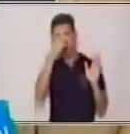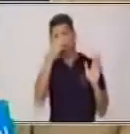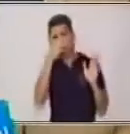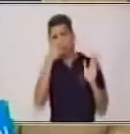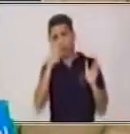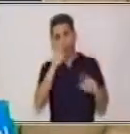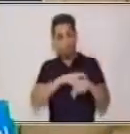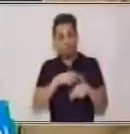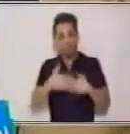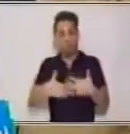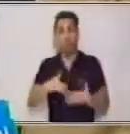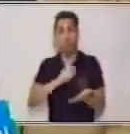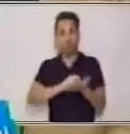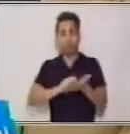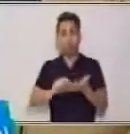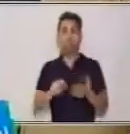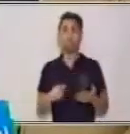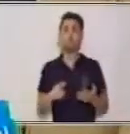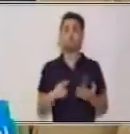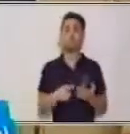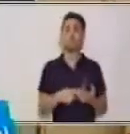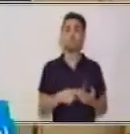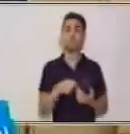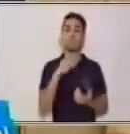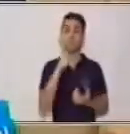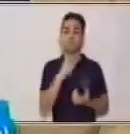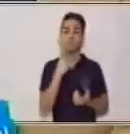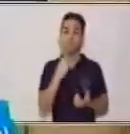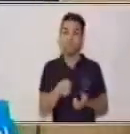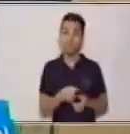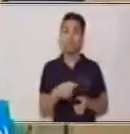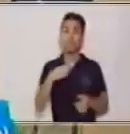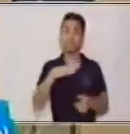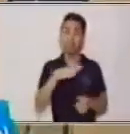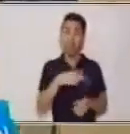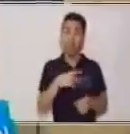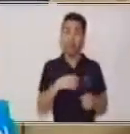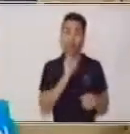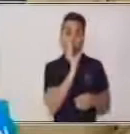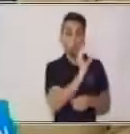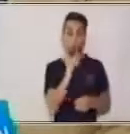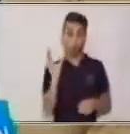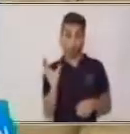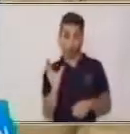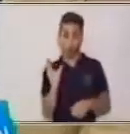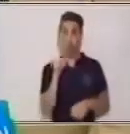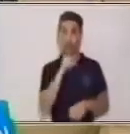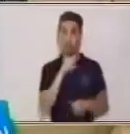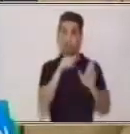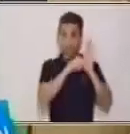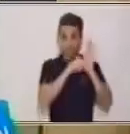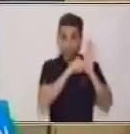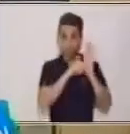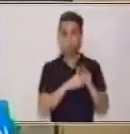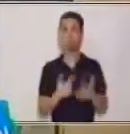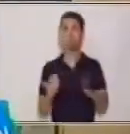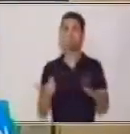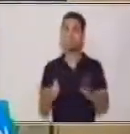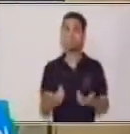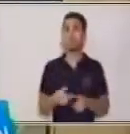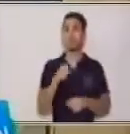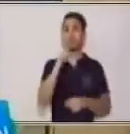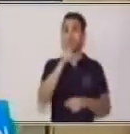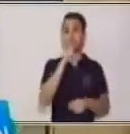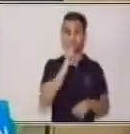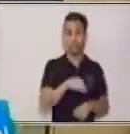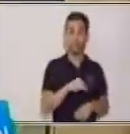tiempo apuntarla. Dice que cuando es un signo menos dentro del binomio cuadrado perfecto, se establece que es